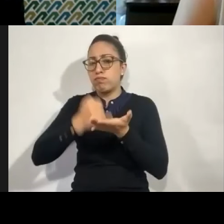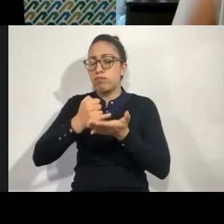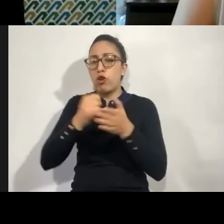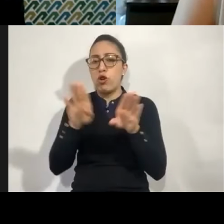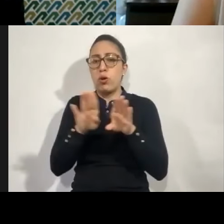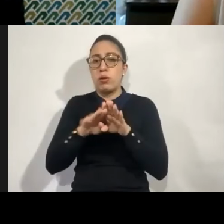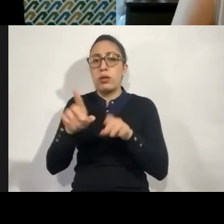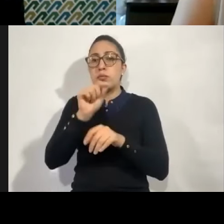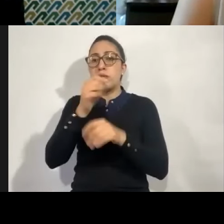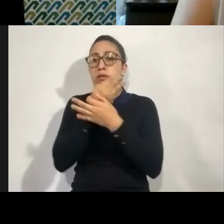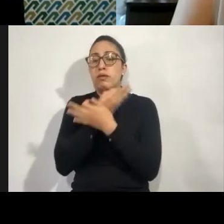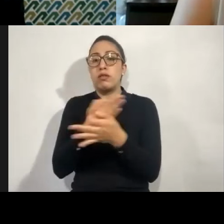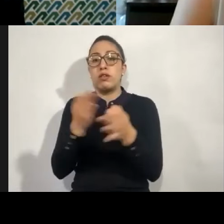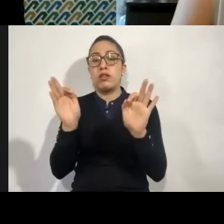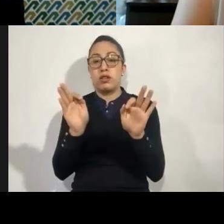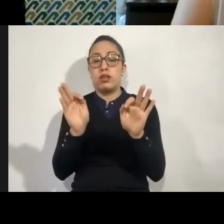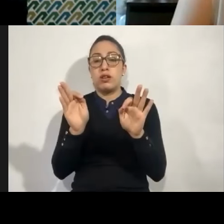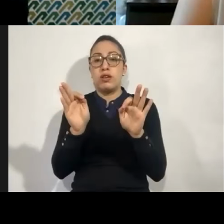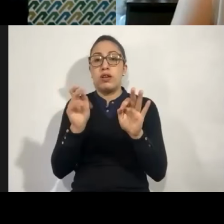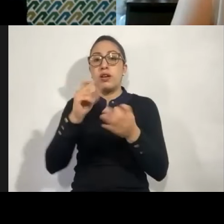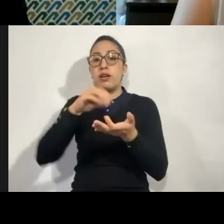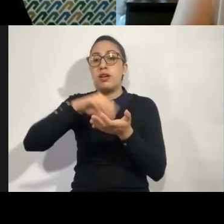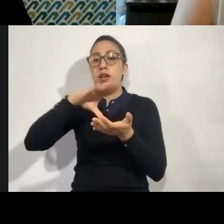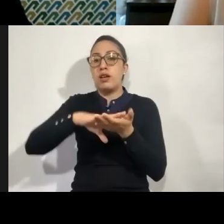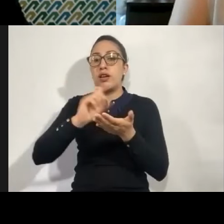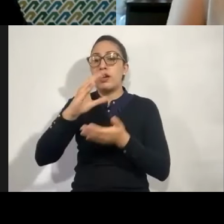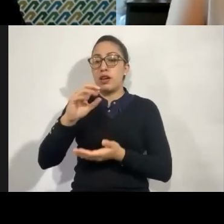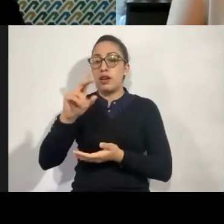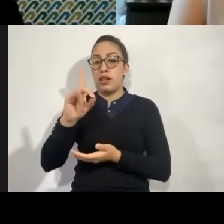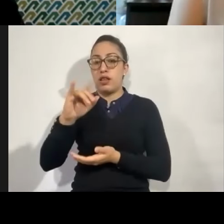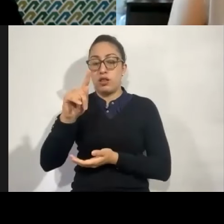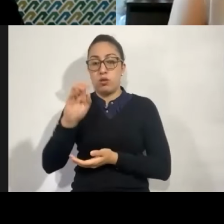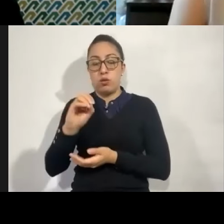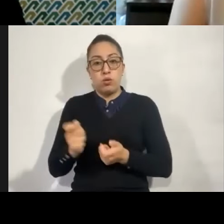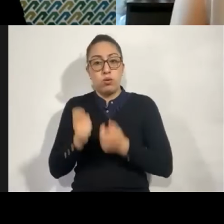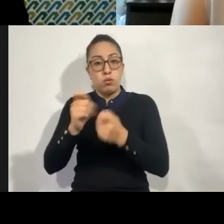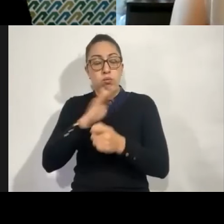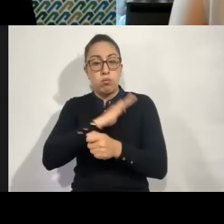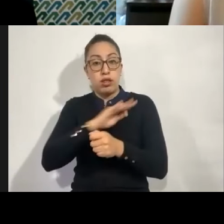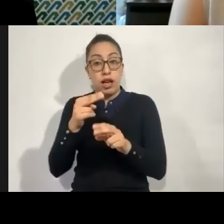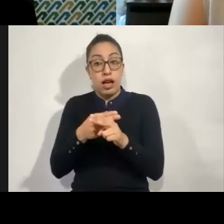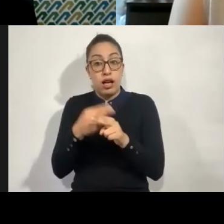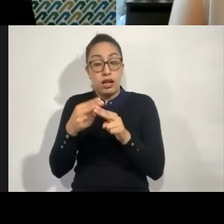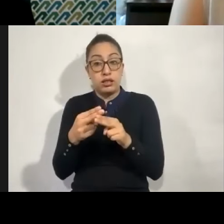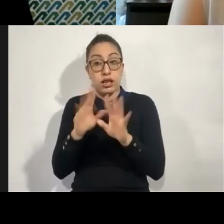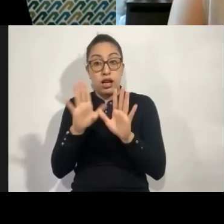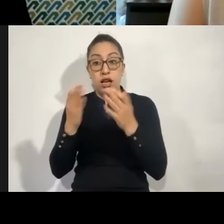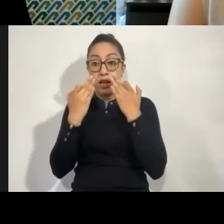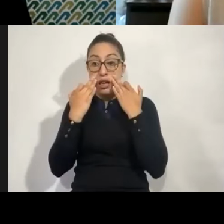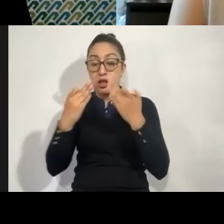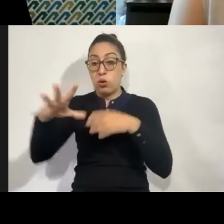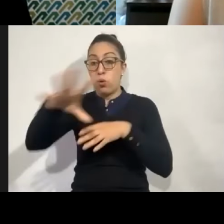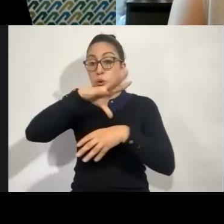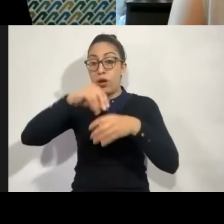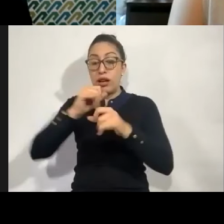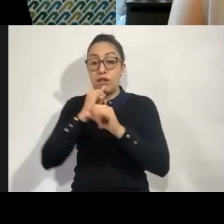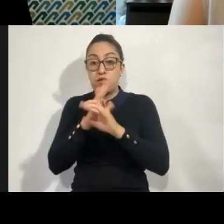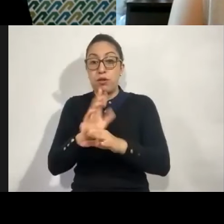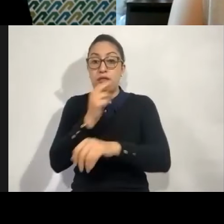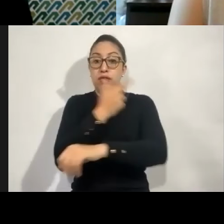correspondientes determinantes de crédito una vez que cuenta con la información y documentación que proporcionan